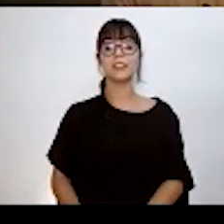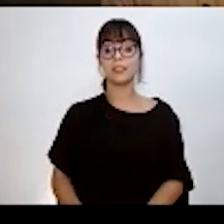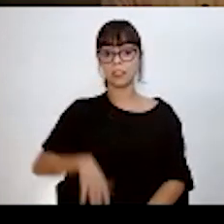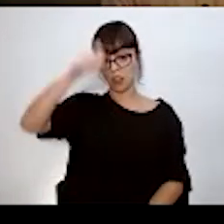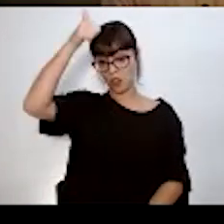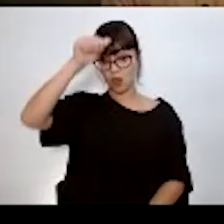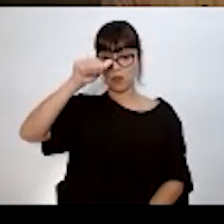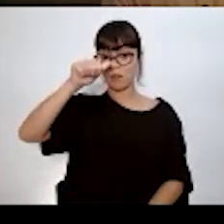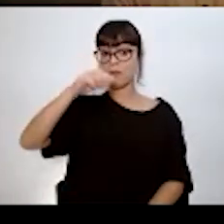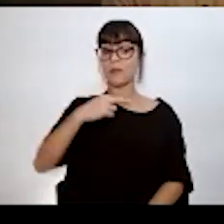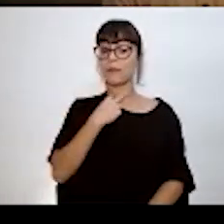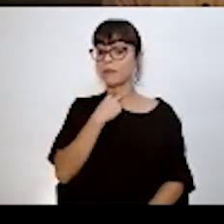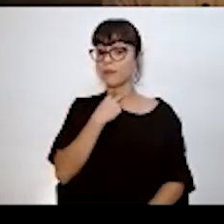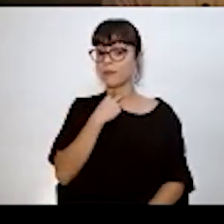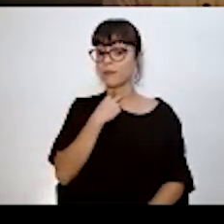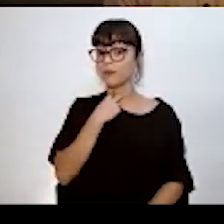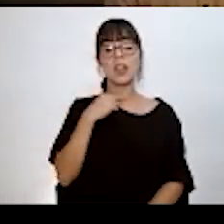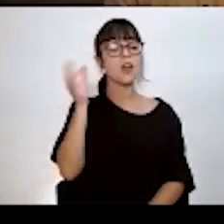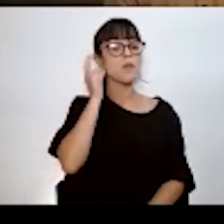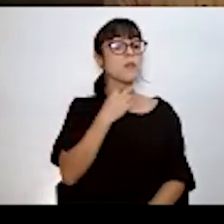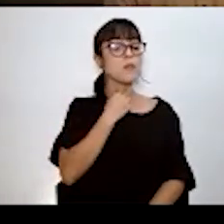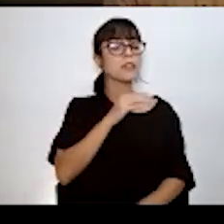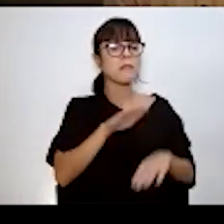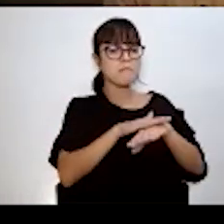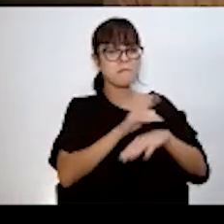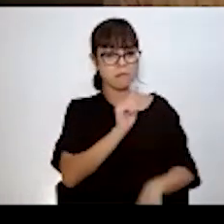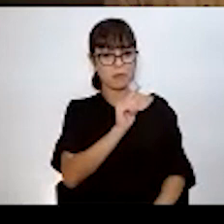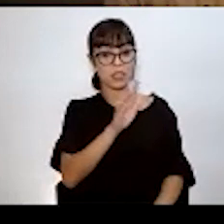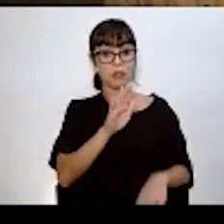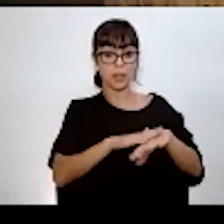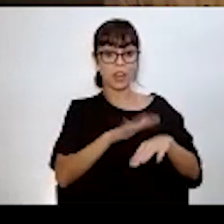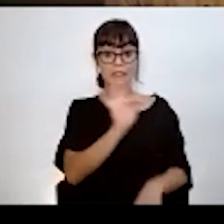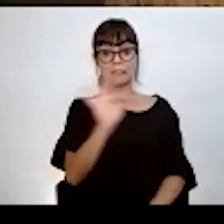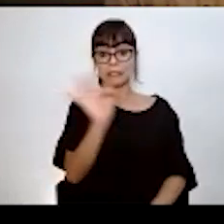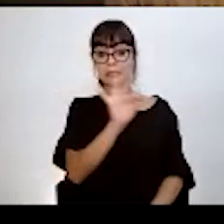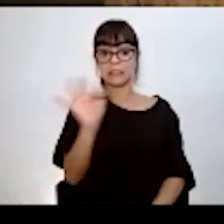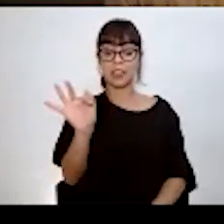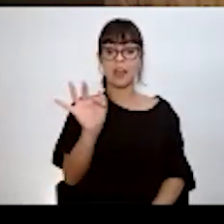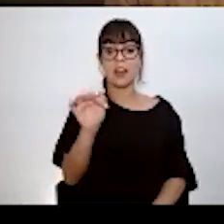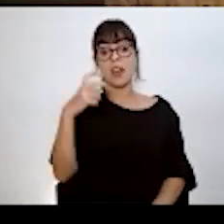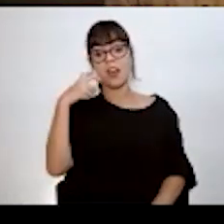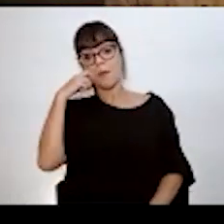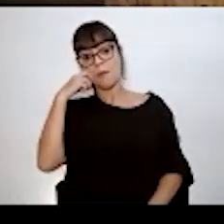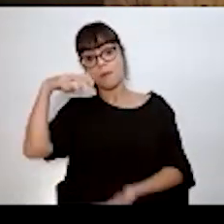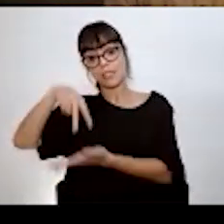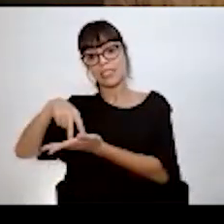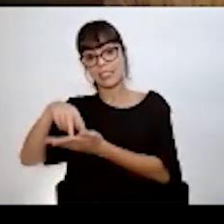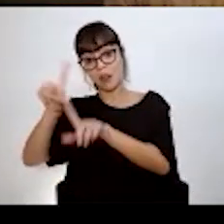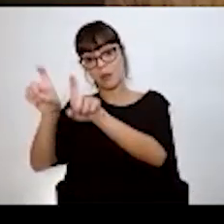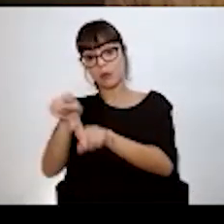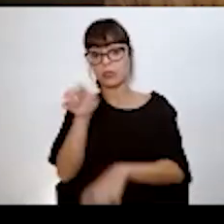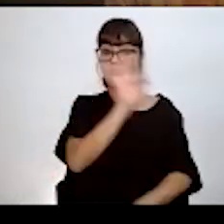evolución. Perdón un segundito para poder alternar las preguntas presenciales con las preguntas que vamos a pasar ahora al